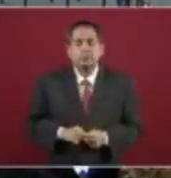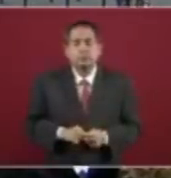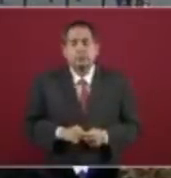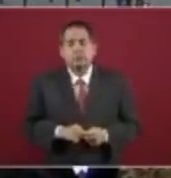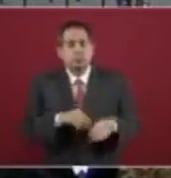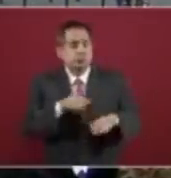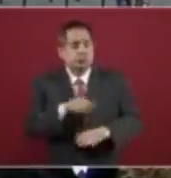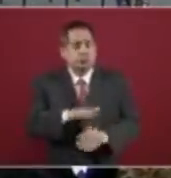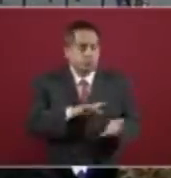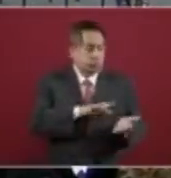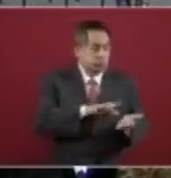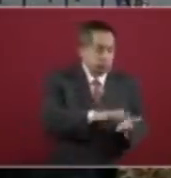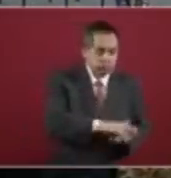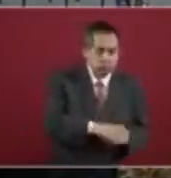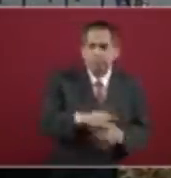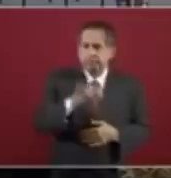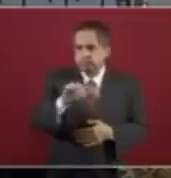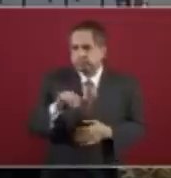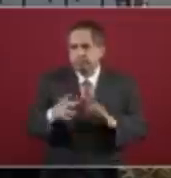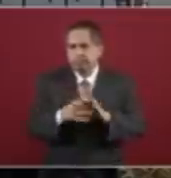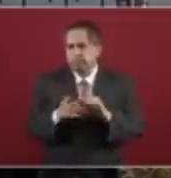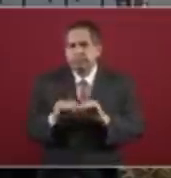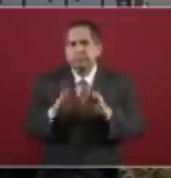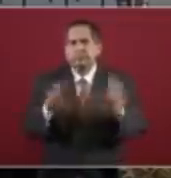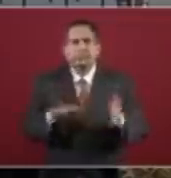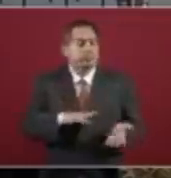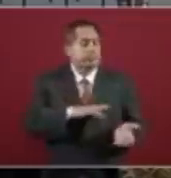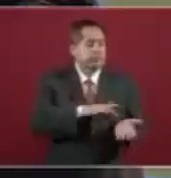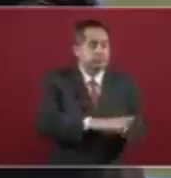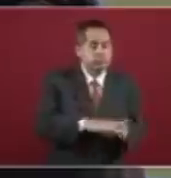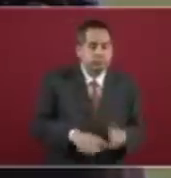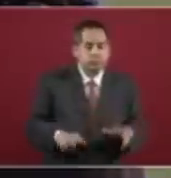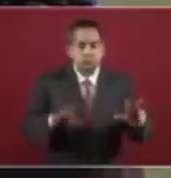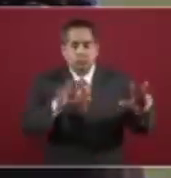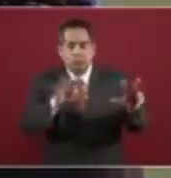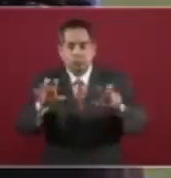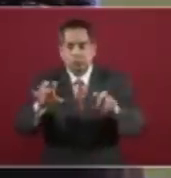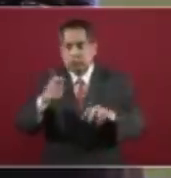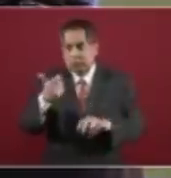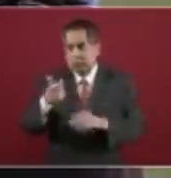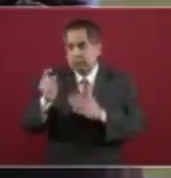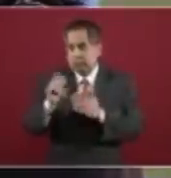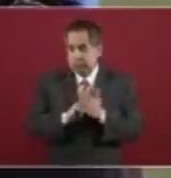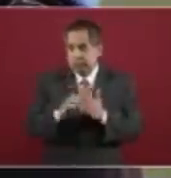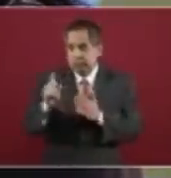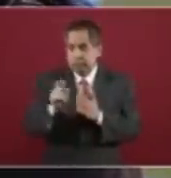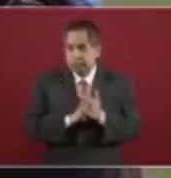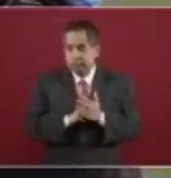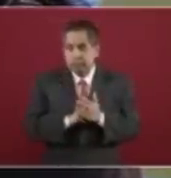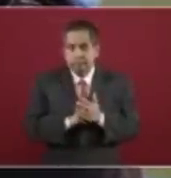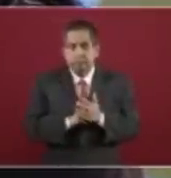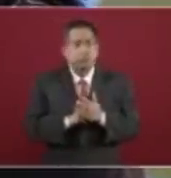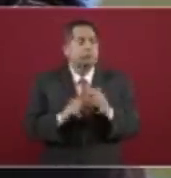gustaría comentarlo, se está planteando el apoyo de 800 pesos mensuales en entregas bimensuales. Eso nos